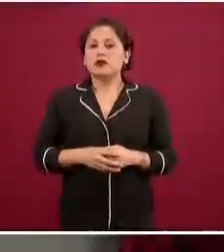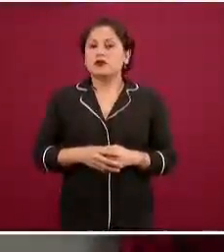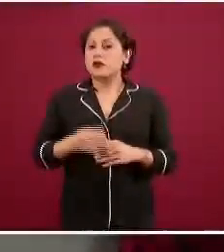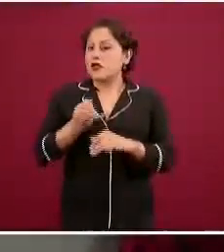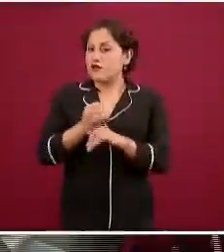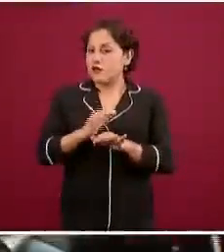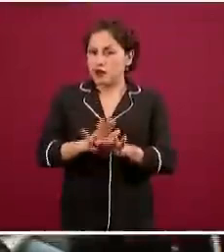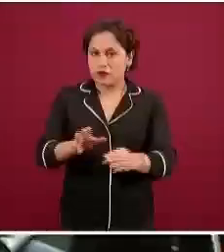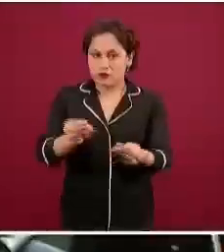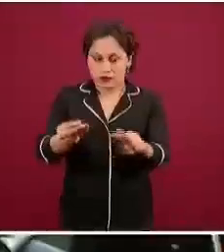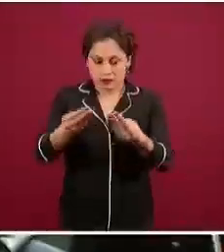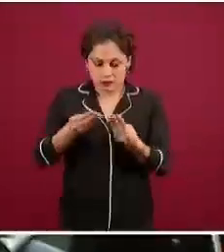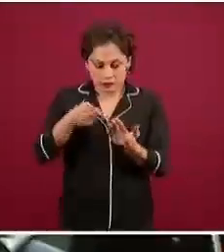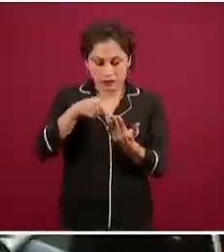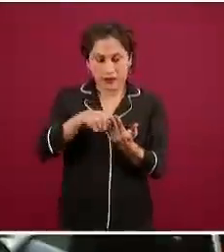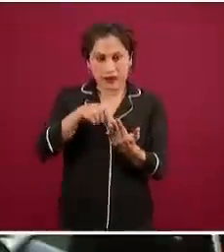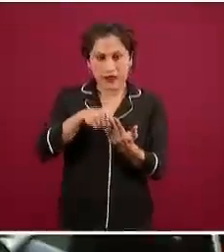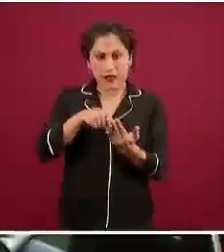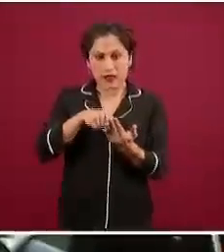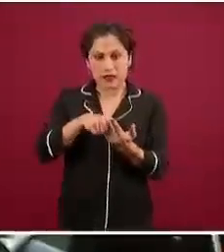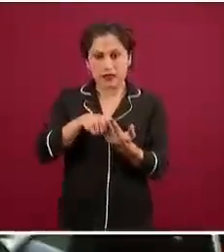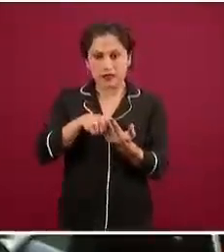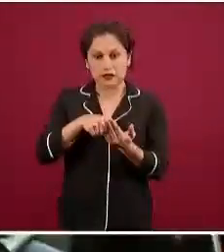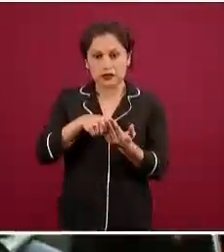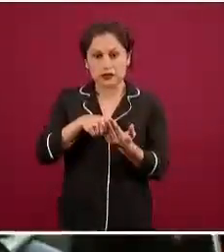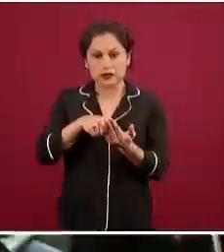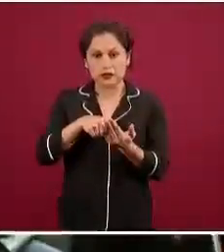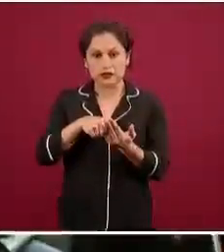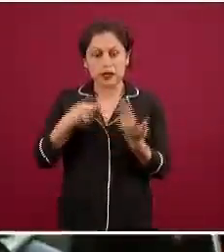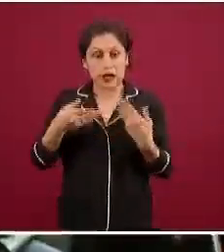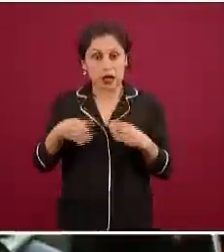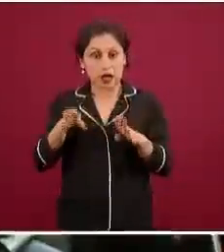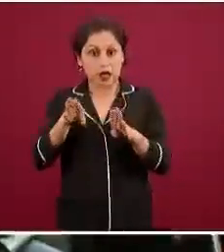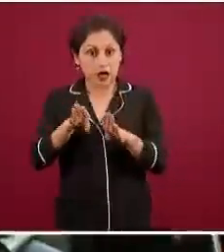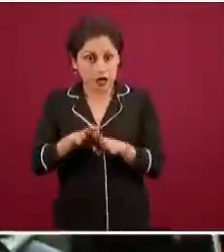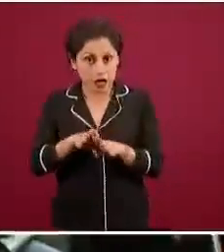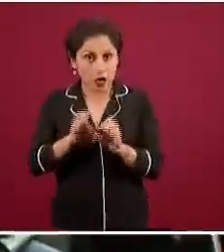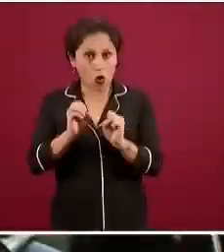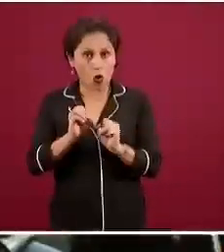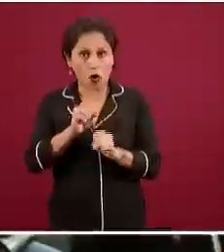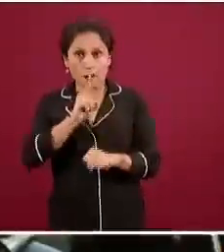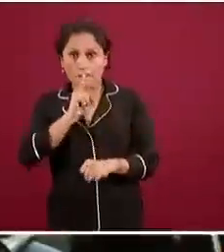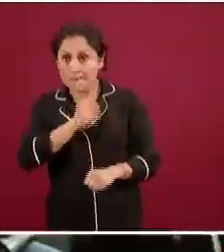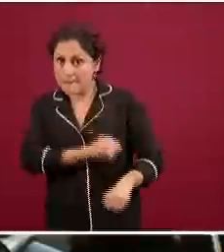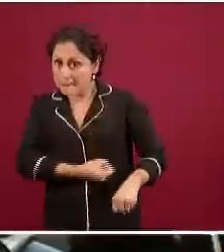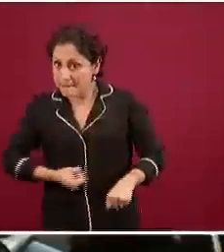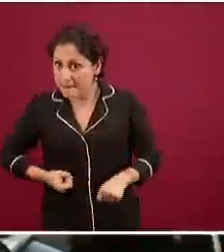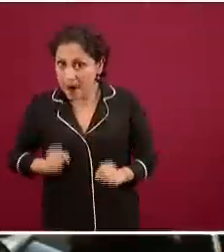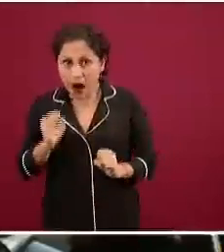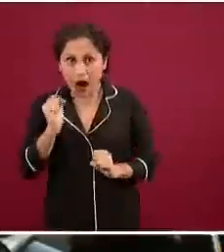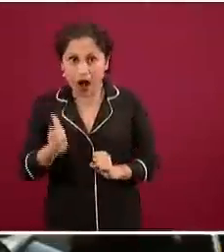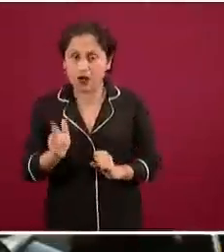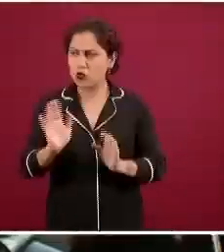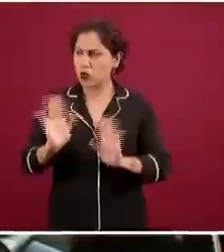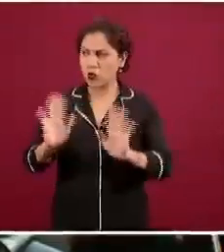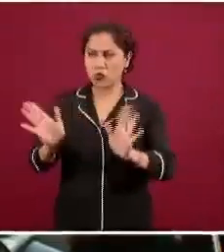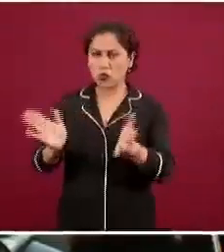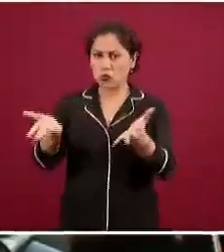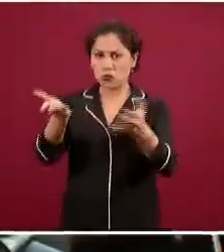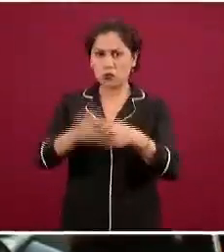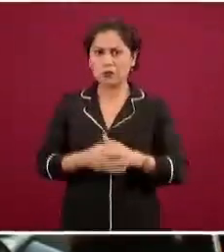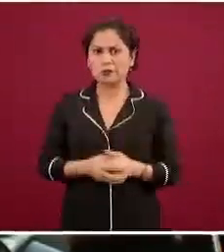epidemiológica no es de seguridad nacional, no está restringida, ¿o sí? No. Ok. Entonces, mire, la pregunta es